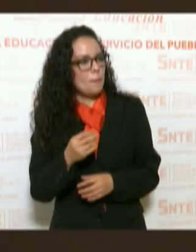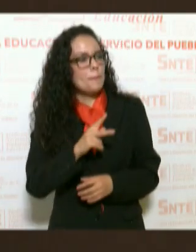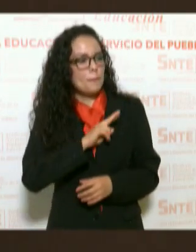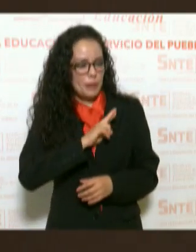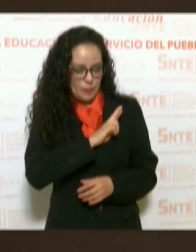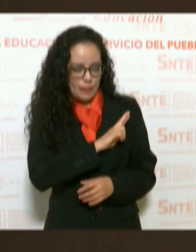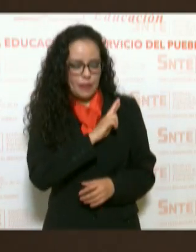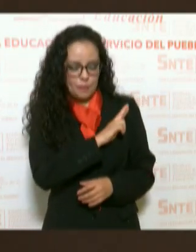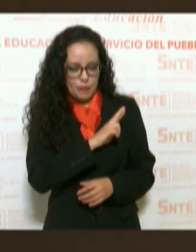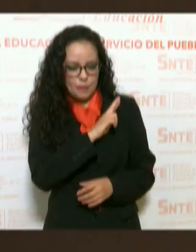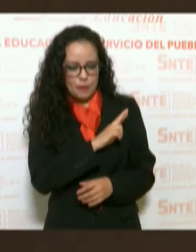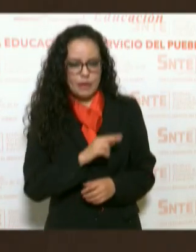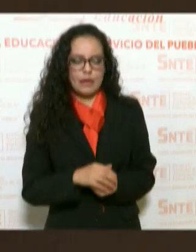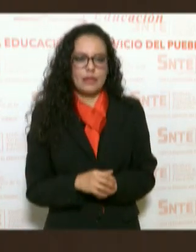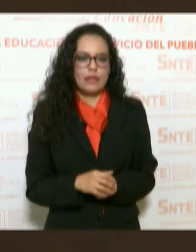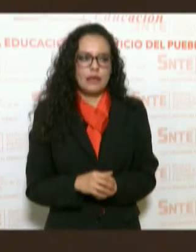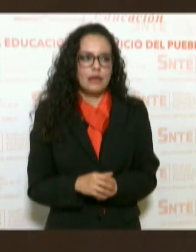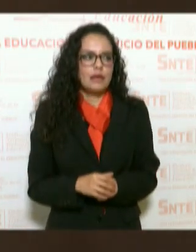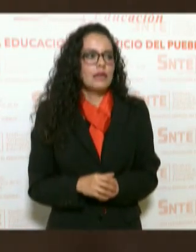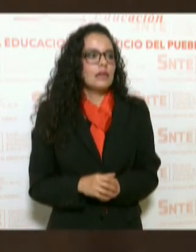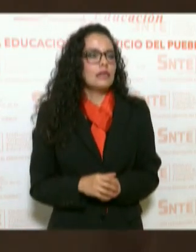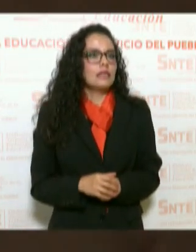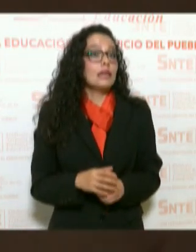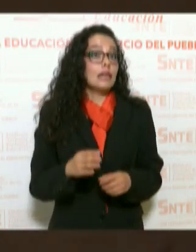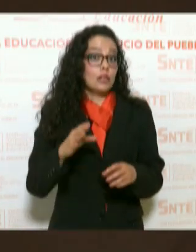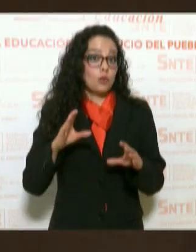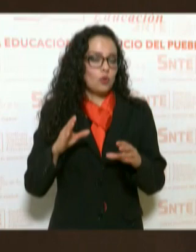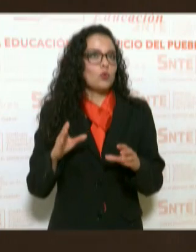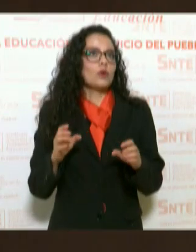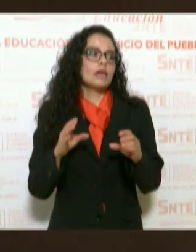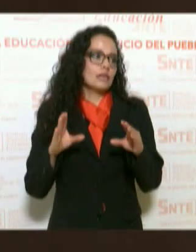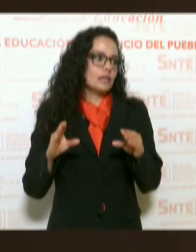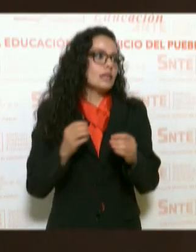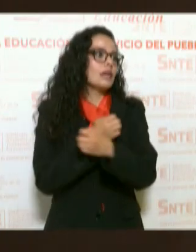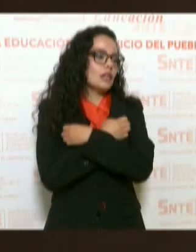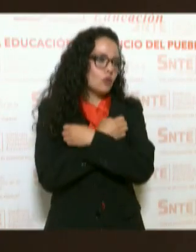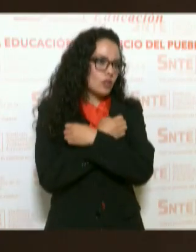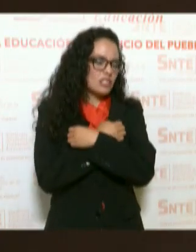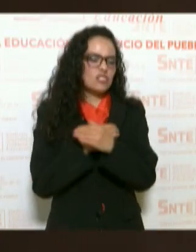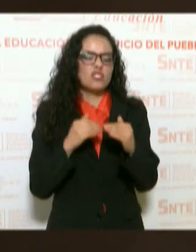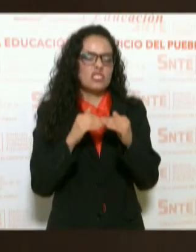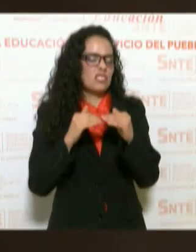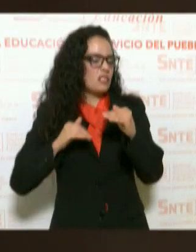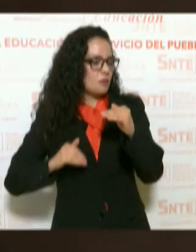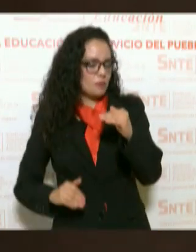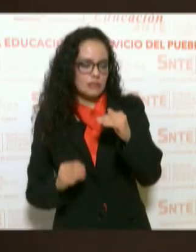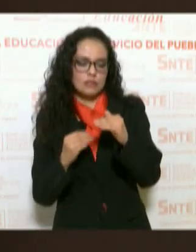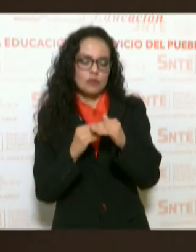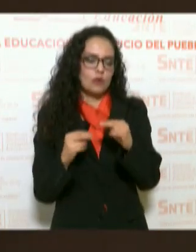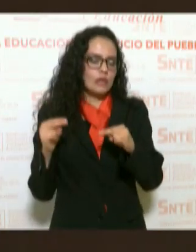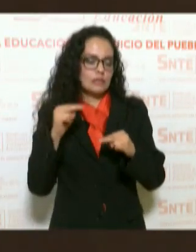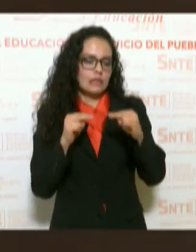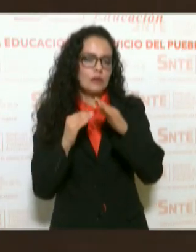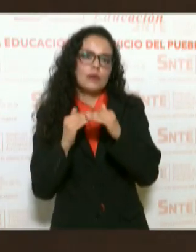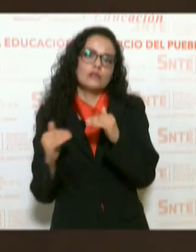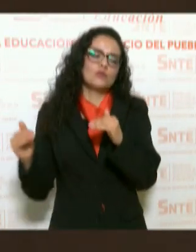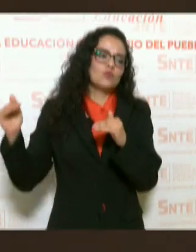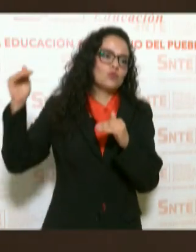comercialización y mercantilización de la educación desde el nivel básico hasta el superior, la amenaza